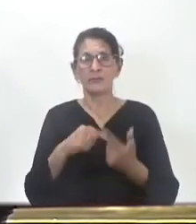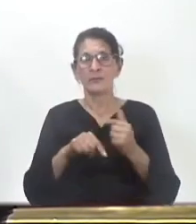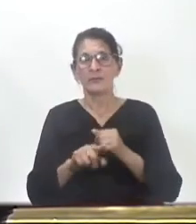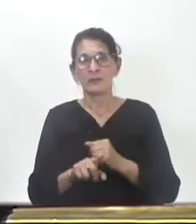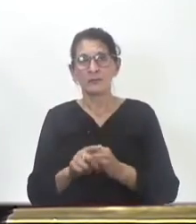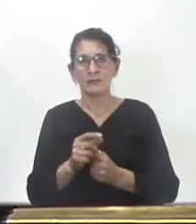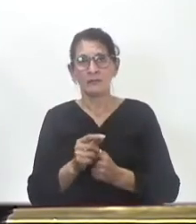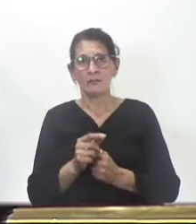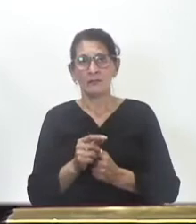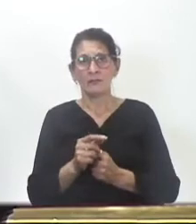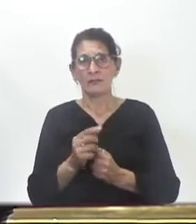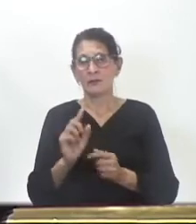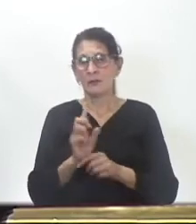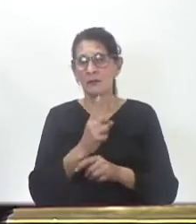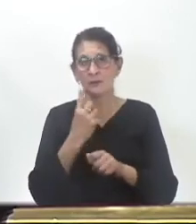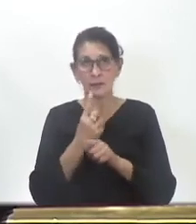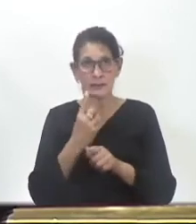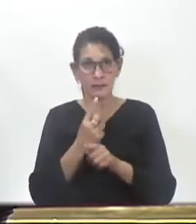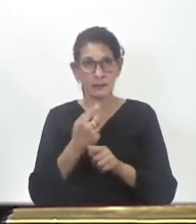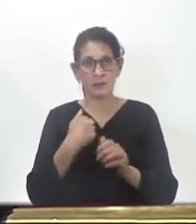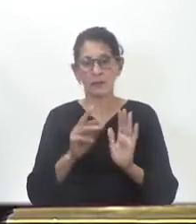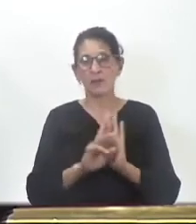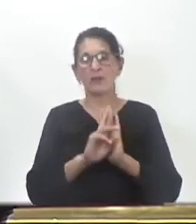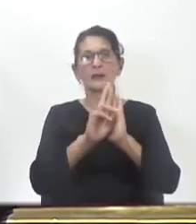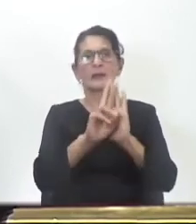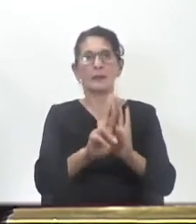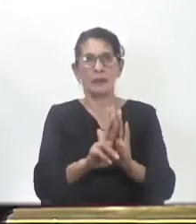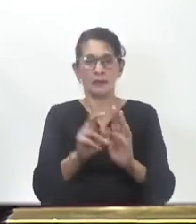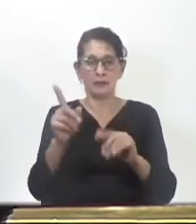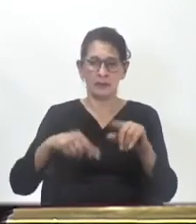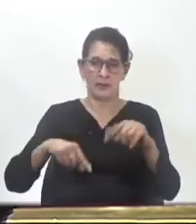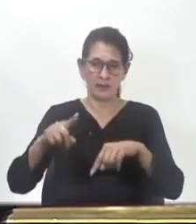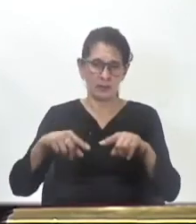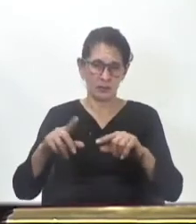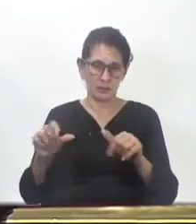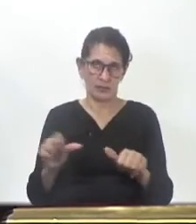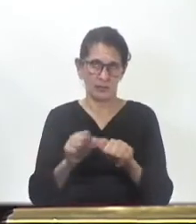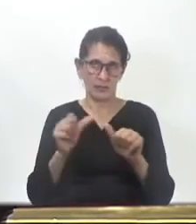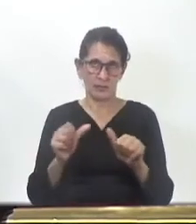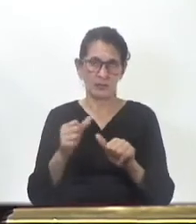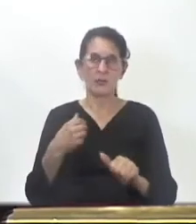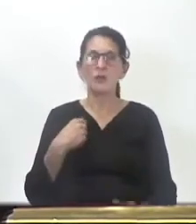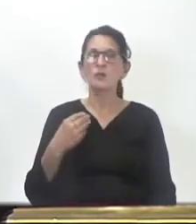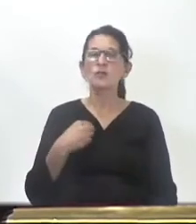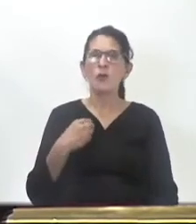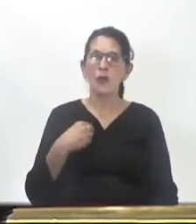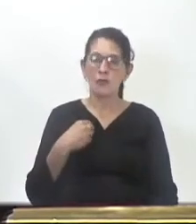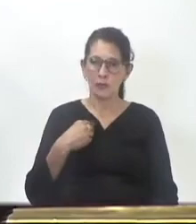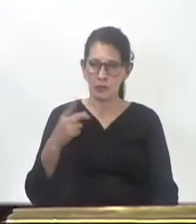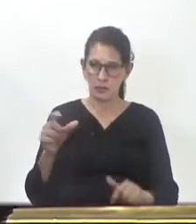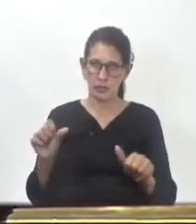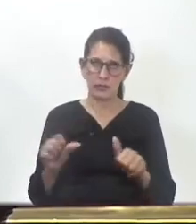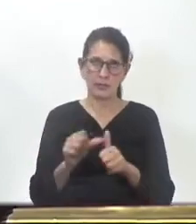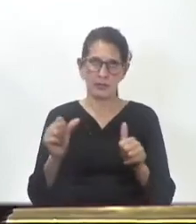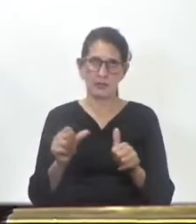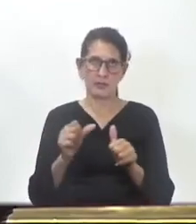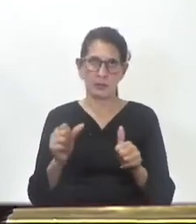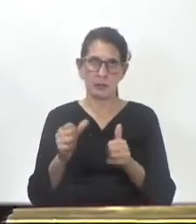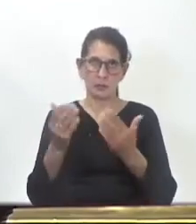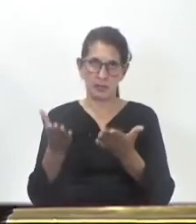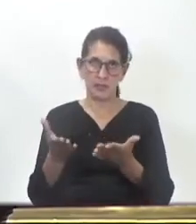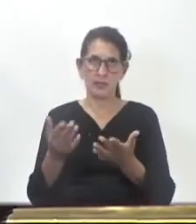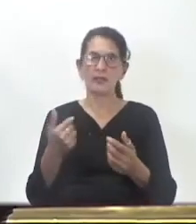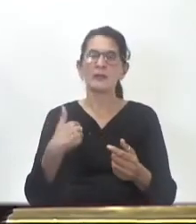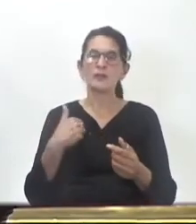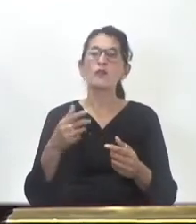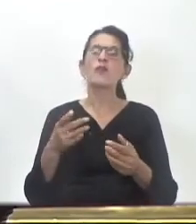Entonces, primero que nada, ministro, lo respaldo totalmente la gestión que está haciendo. Confío en la gestión que está haciendo usted. Y le voy a exigir más,